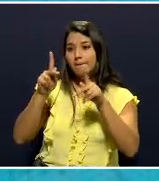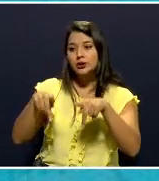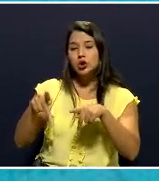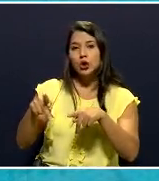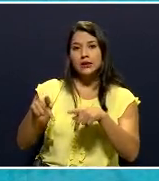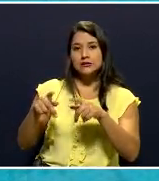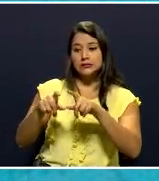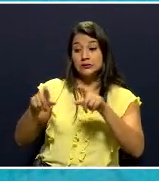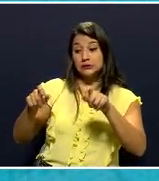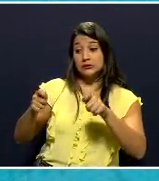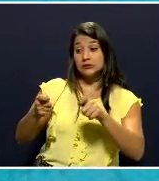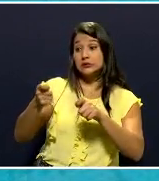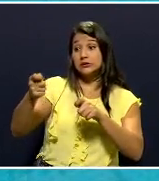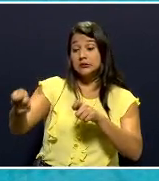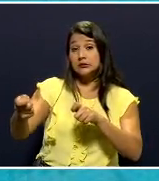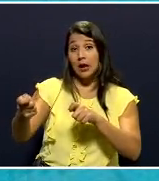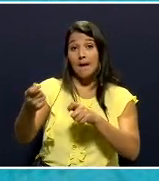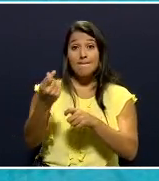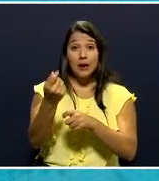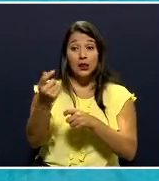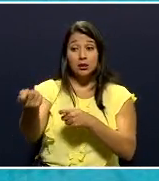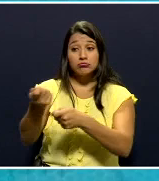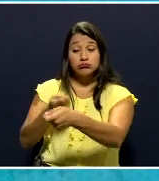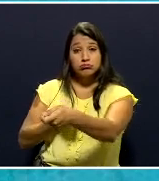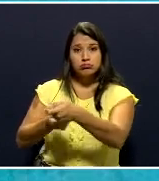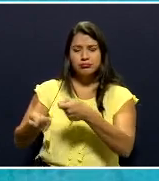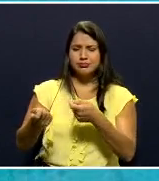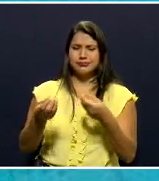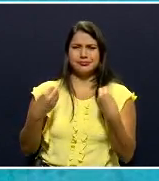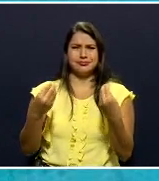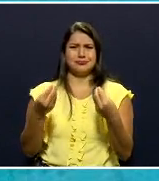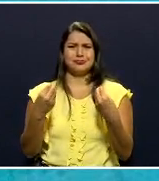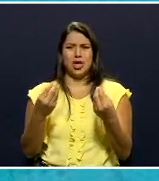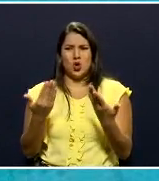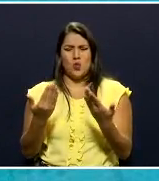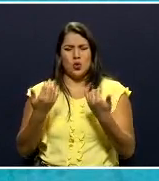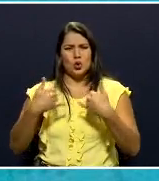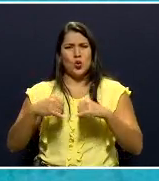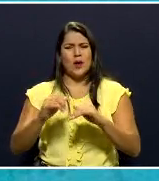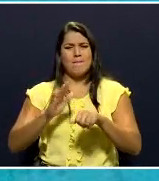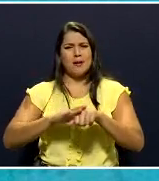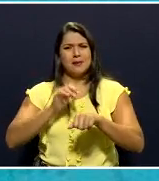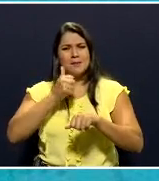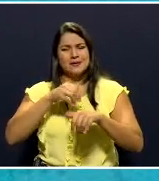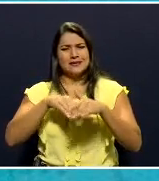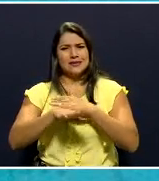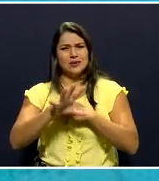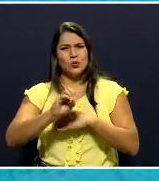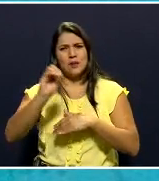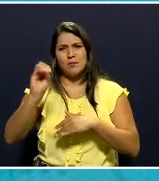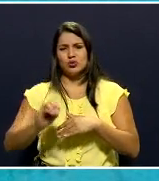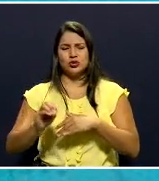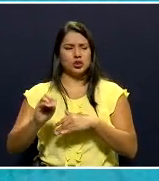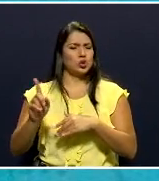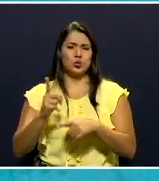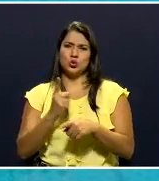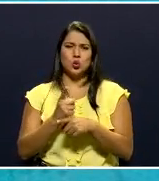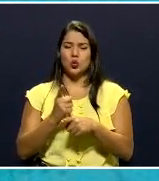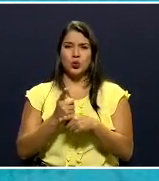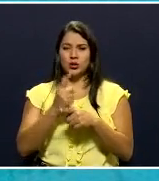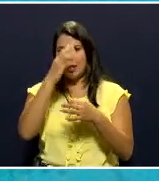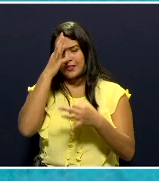las áreas silvestres protegidas. Eso es una barbaridad, es contraproducente lo que está haciendo el gobierno,